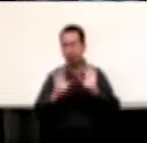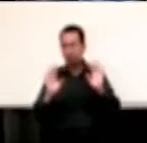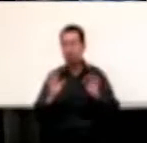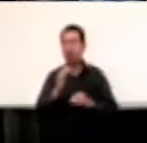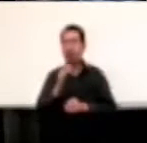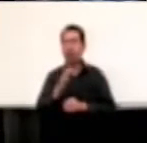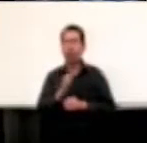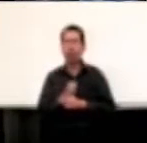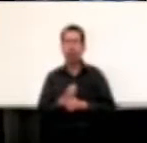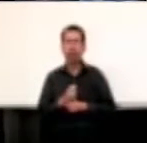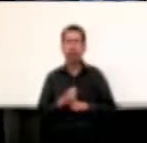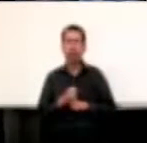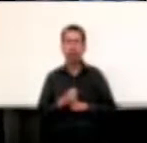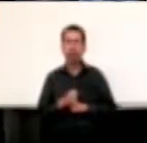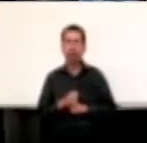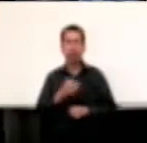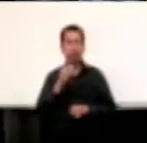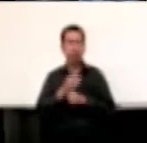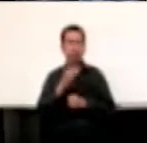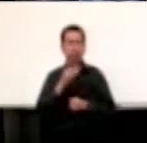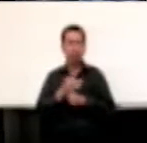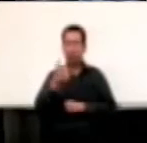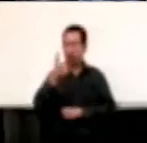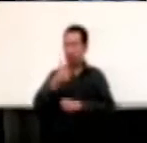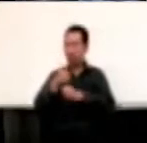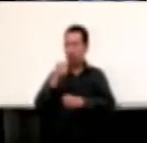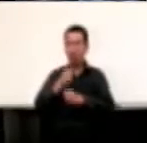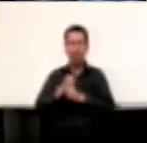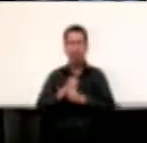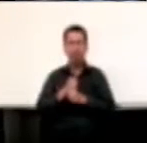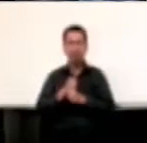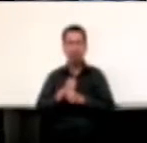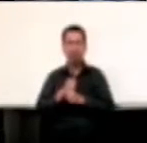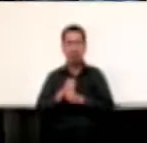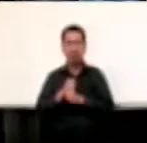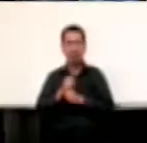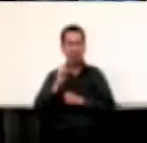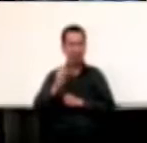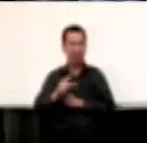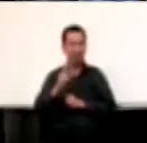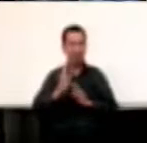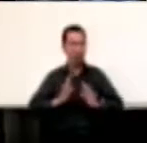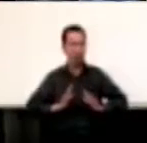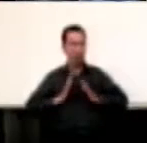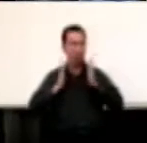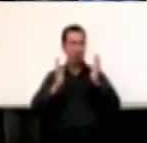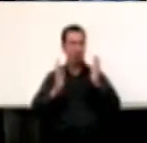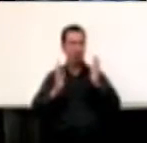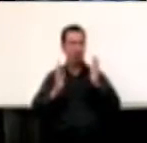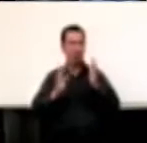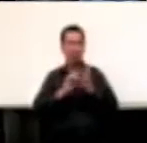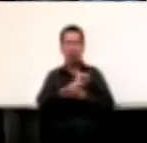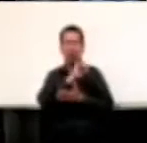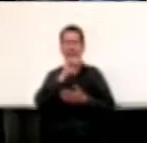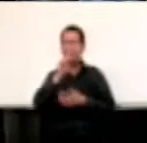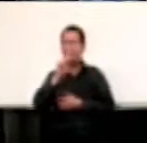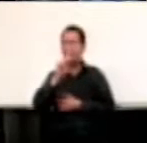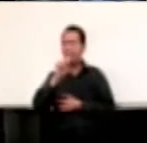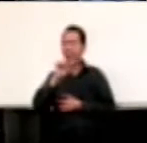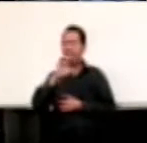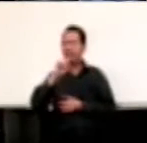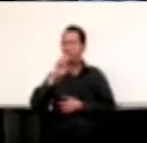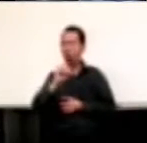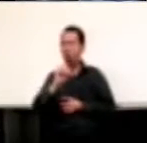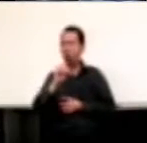aquí nuestra furor en el sexenio pasado era, o la cuestión que más nos llamaba la atención era el pacto por México, es